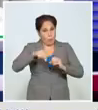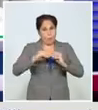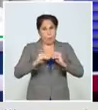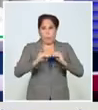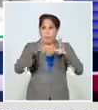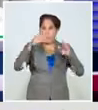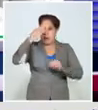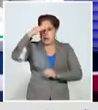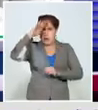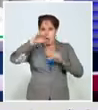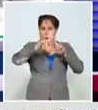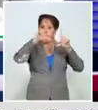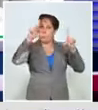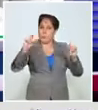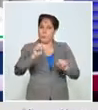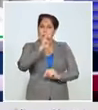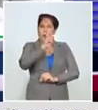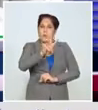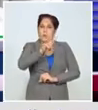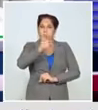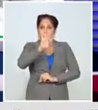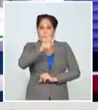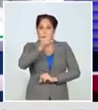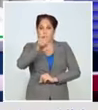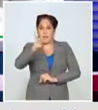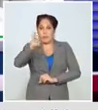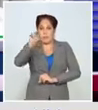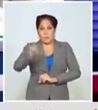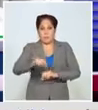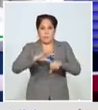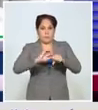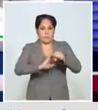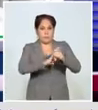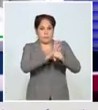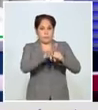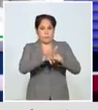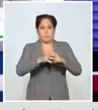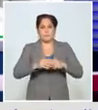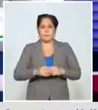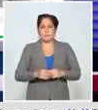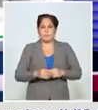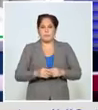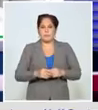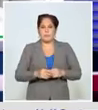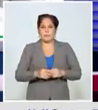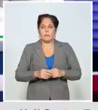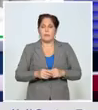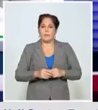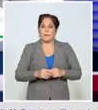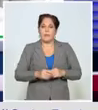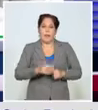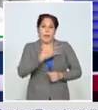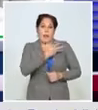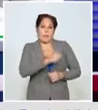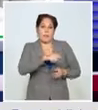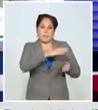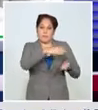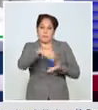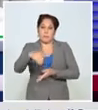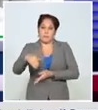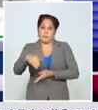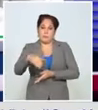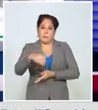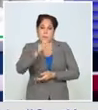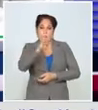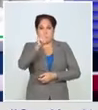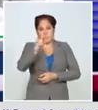Cuba reporta 816 casos positivos a la COVID-19, se lamenta el fallecimiento de 3